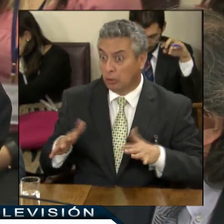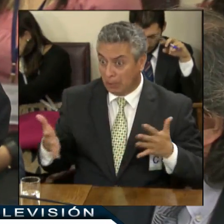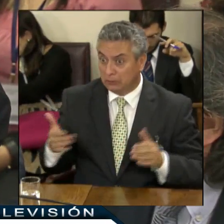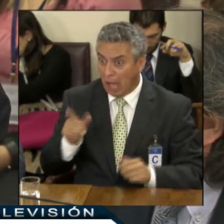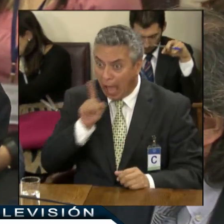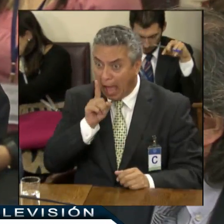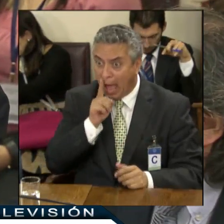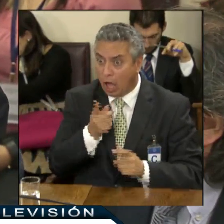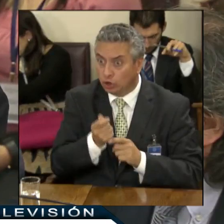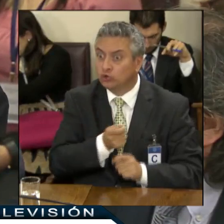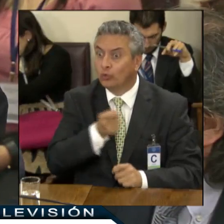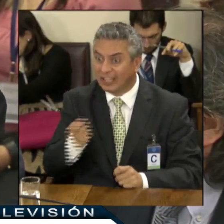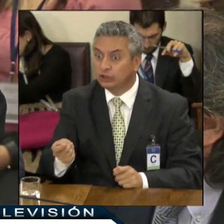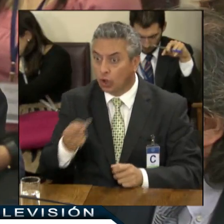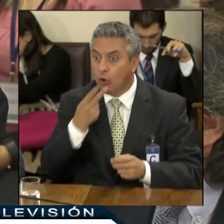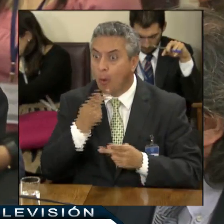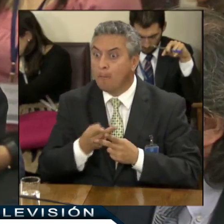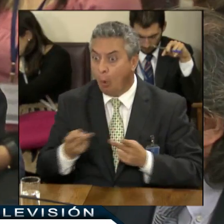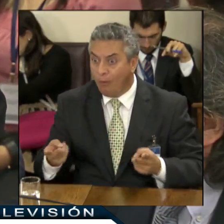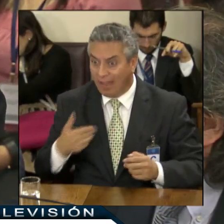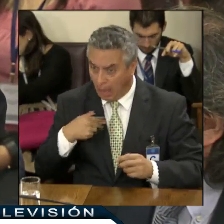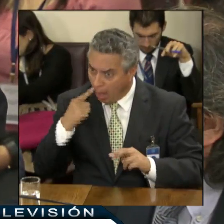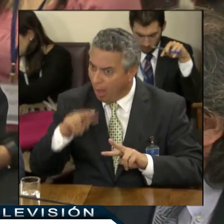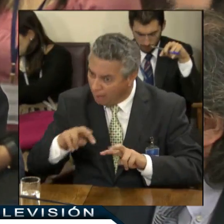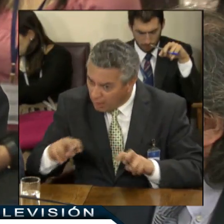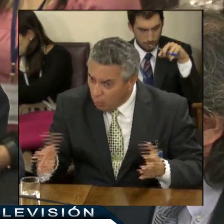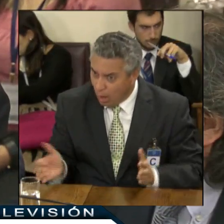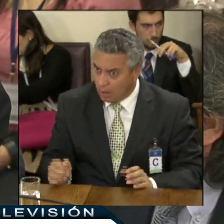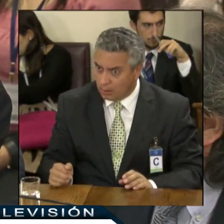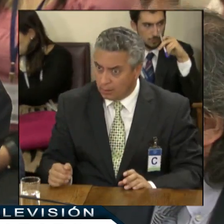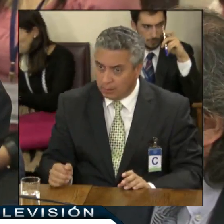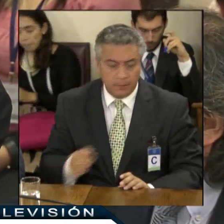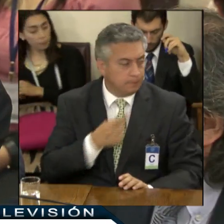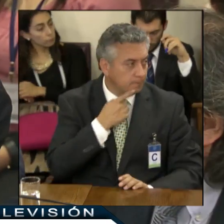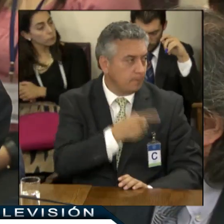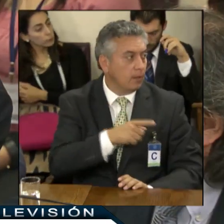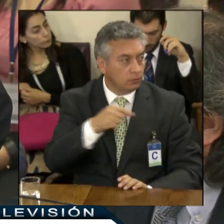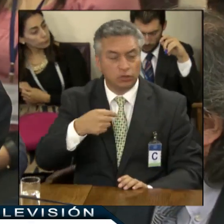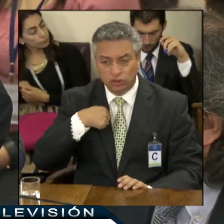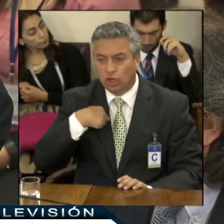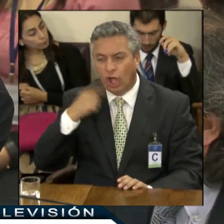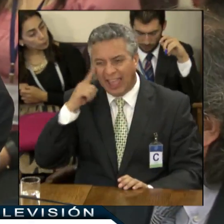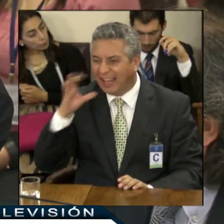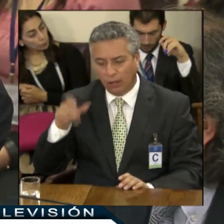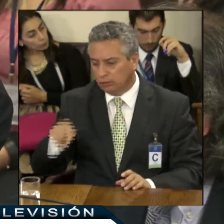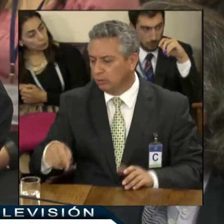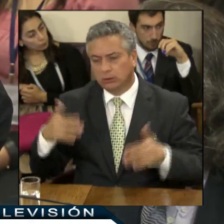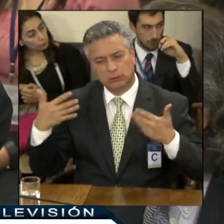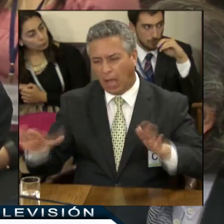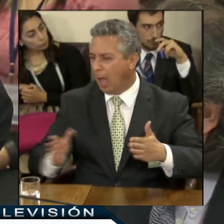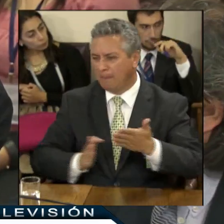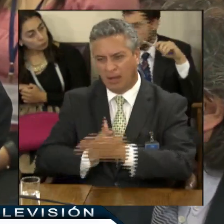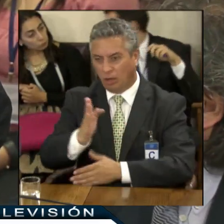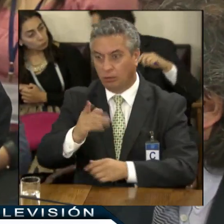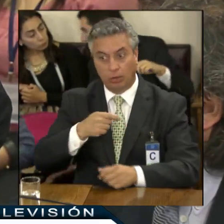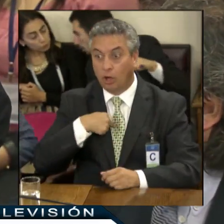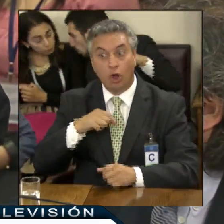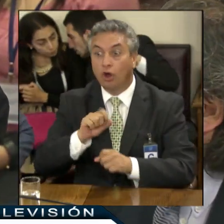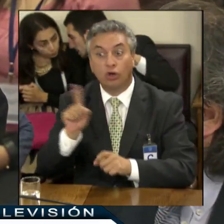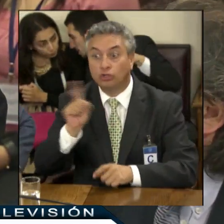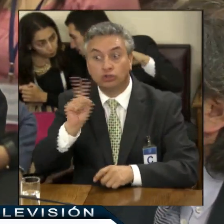subvenciones pública entonces eh yo creo que esto ya partió no no podemos